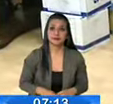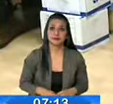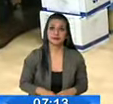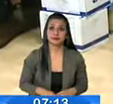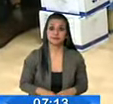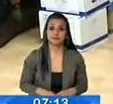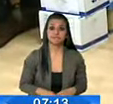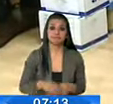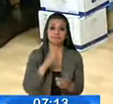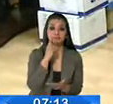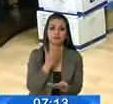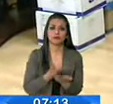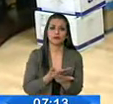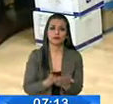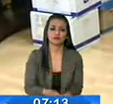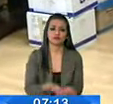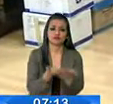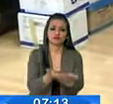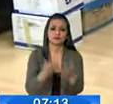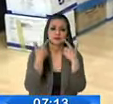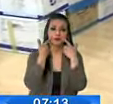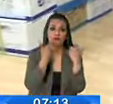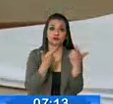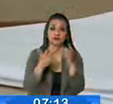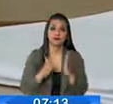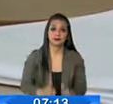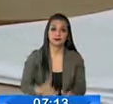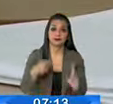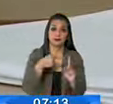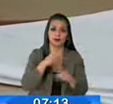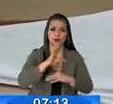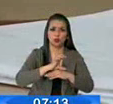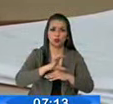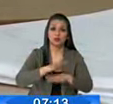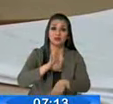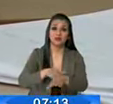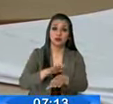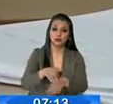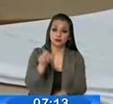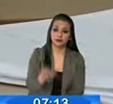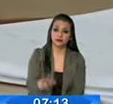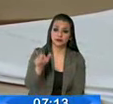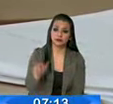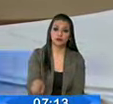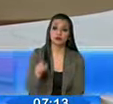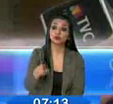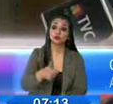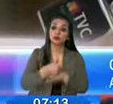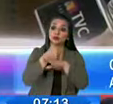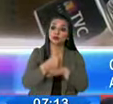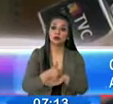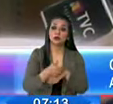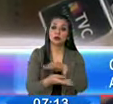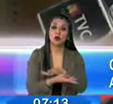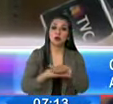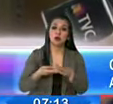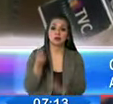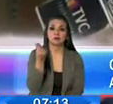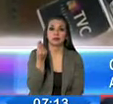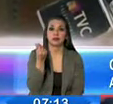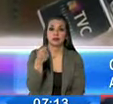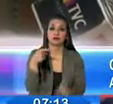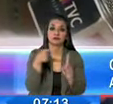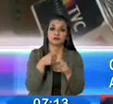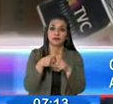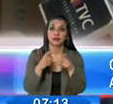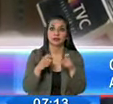elementos de convicción presentados por el fiscal Carlos Vaca para acusar por el supuesto delito de concusión, como autor, al